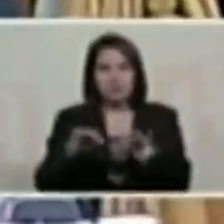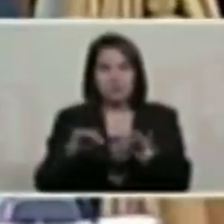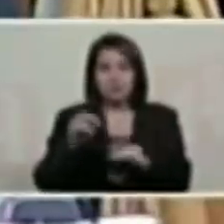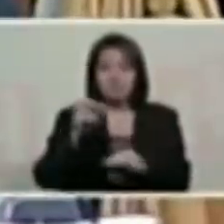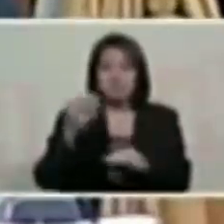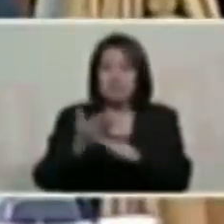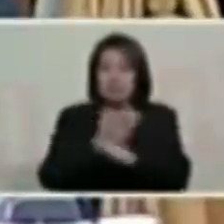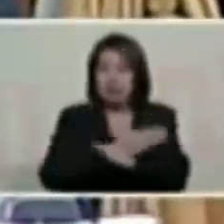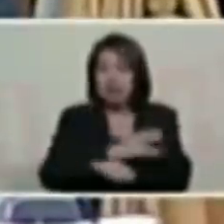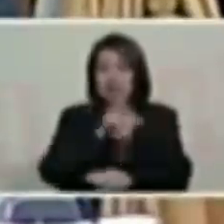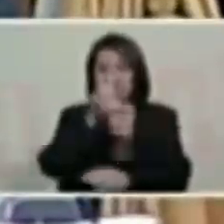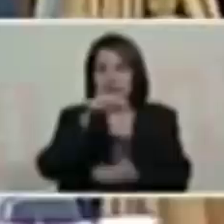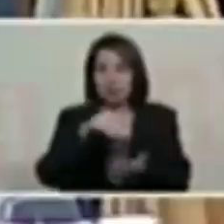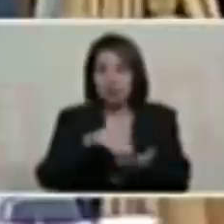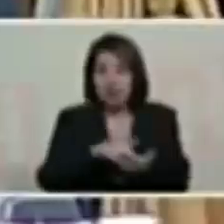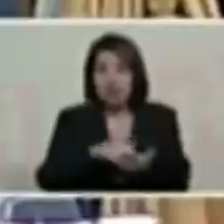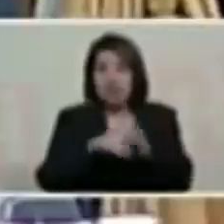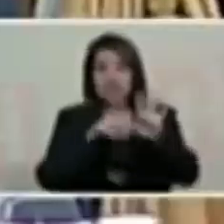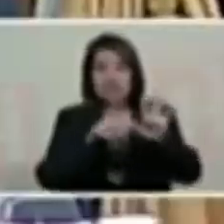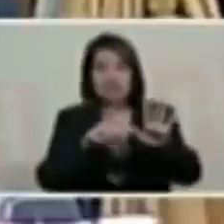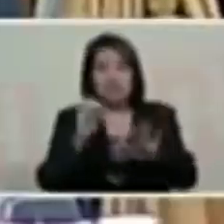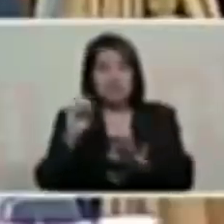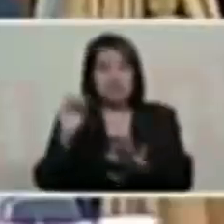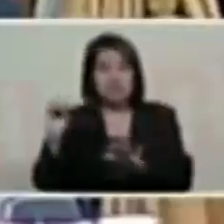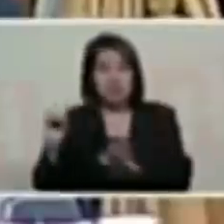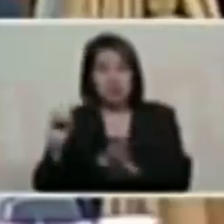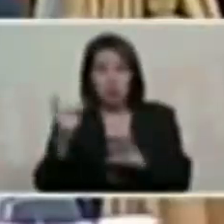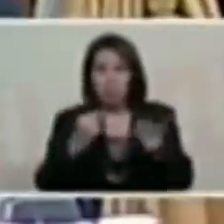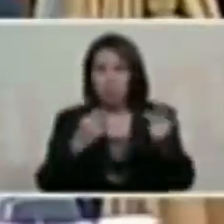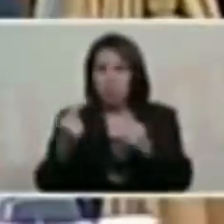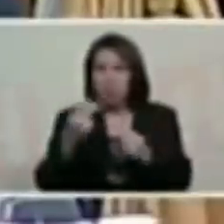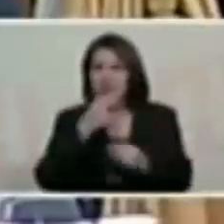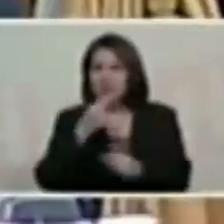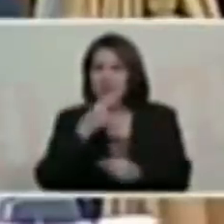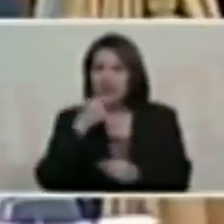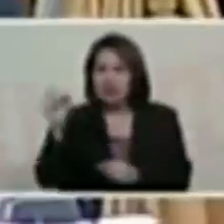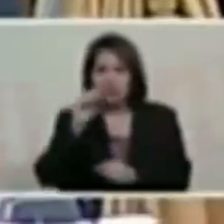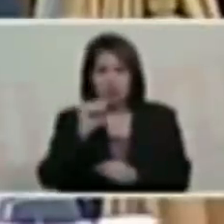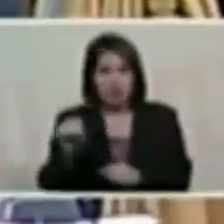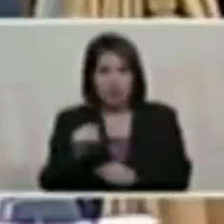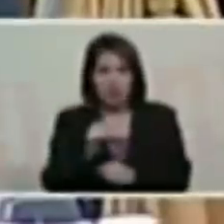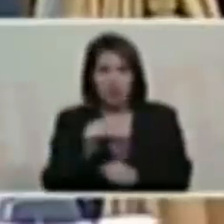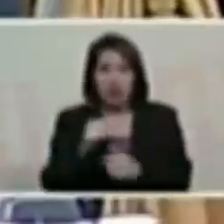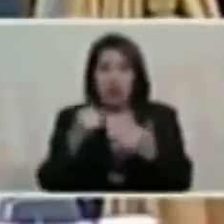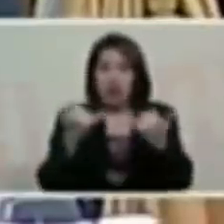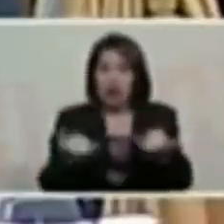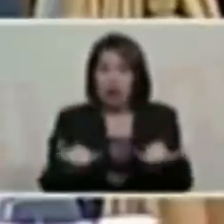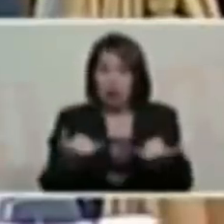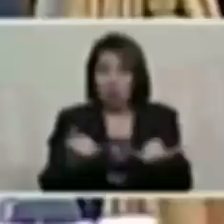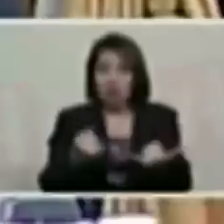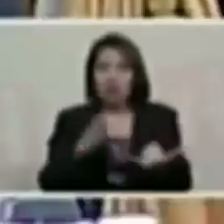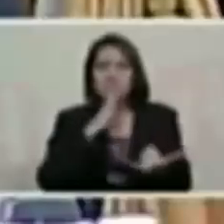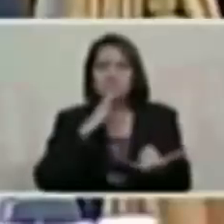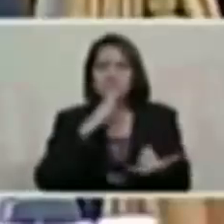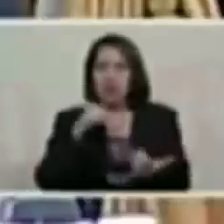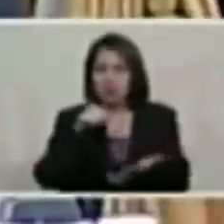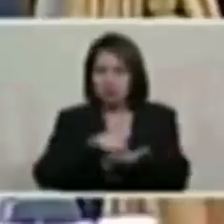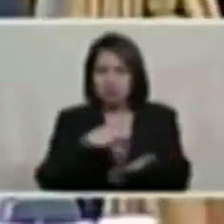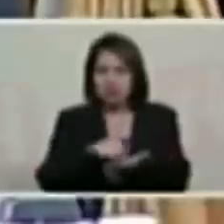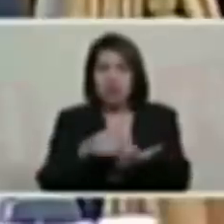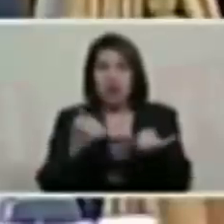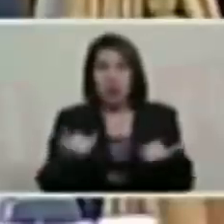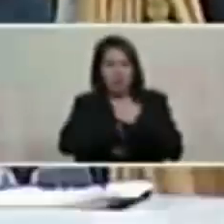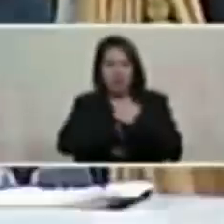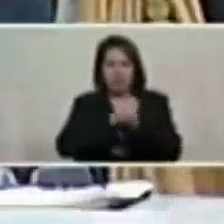se sostiene por un semestre más como telón de fondo de las maniobras políticas de Nicolás Maduro. Así que aún está por verse si